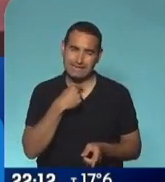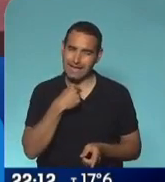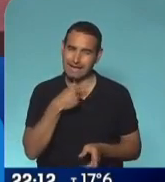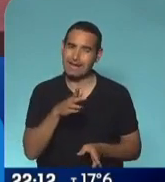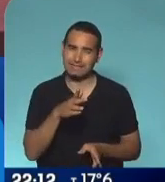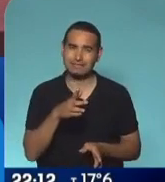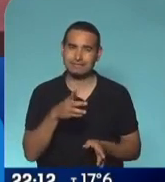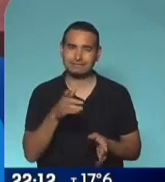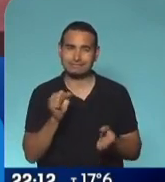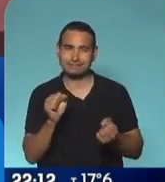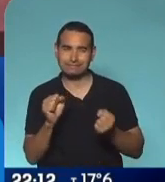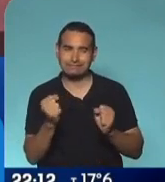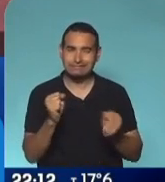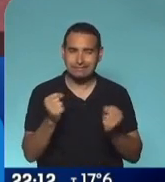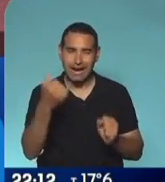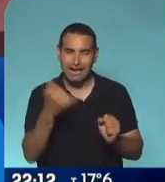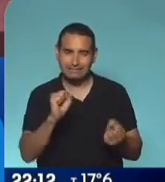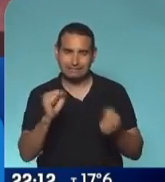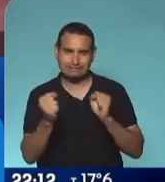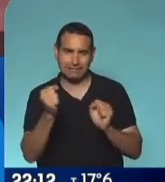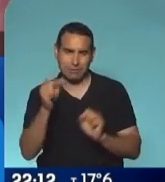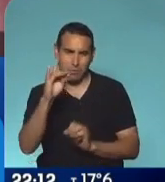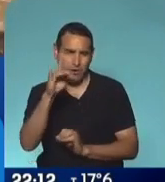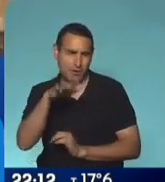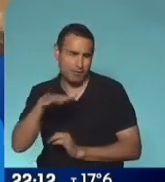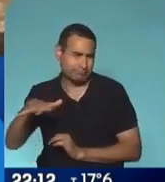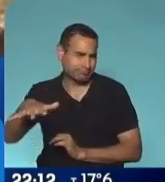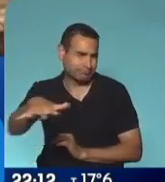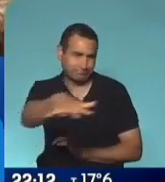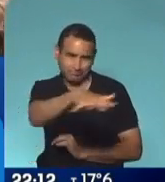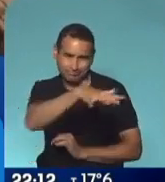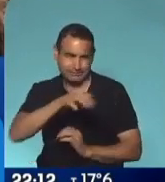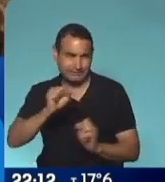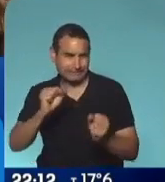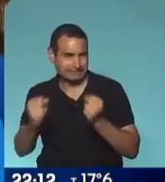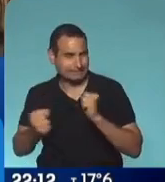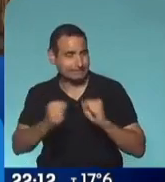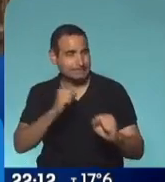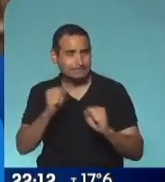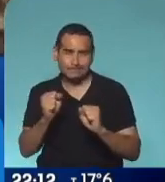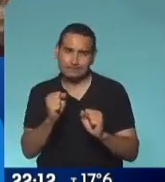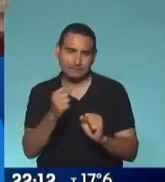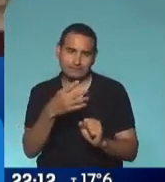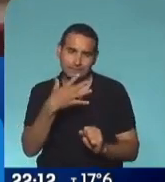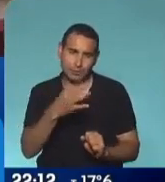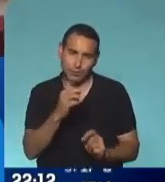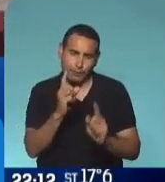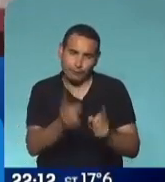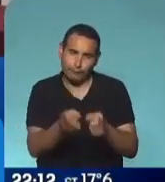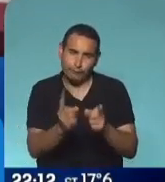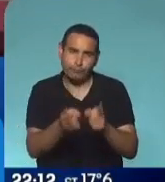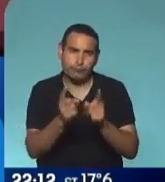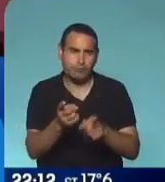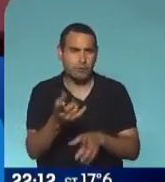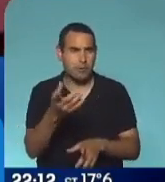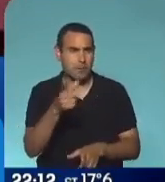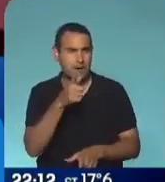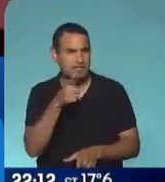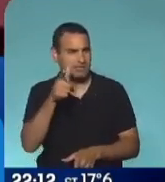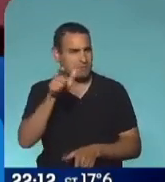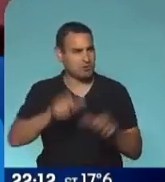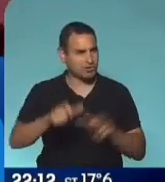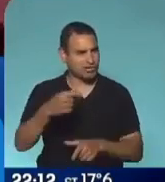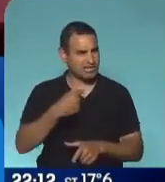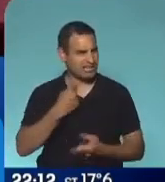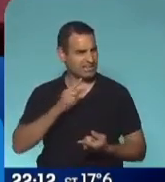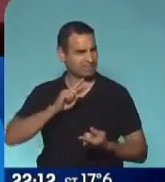serie de tensiones que están surcando el país, Bolivia, muy fuertemente y que posiblemente sigan, ¿no? Hay una especie de espíritu revanchista